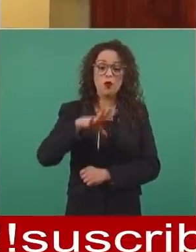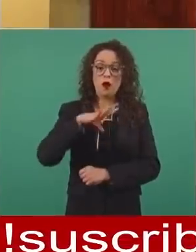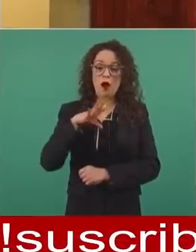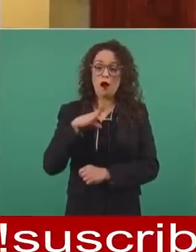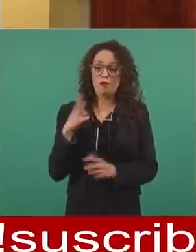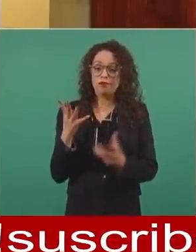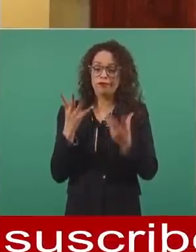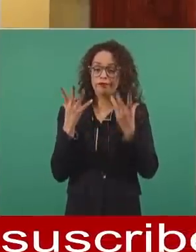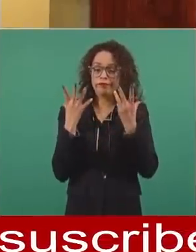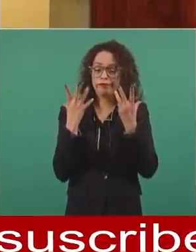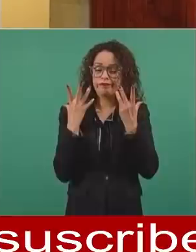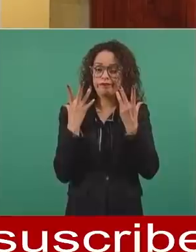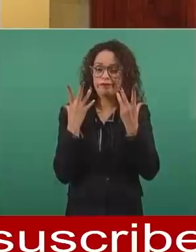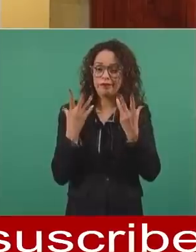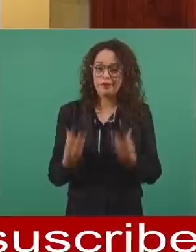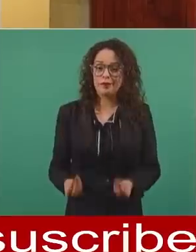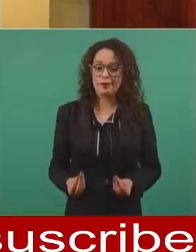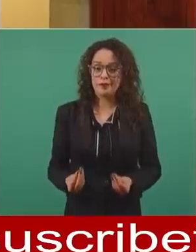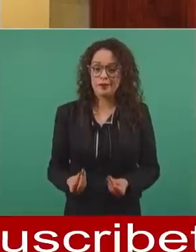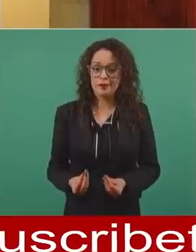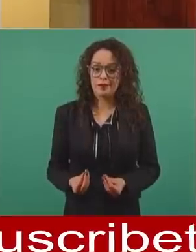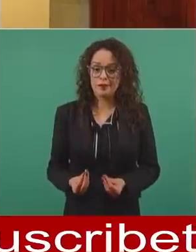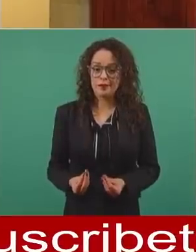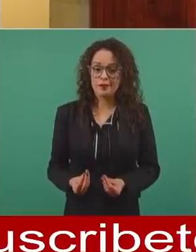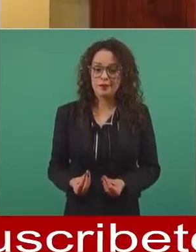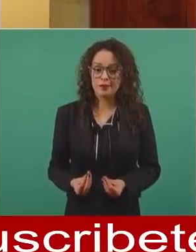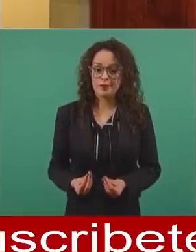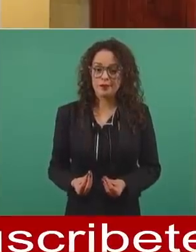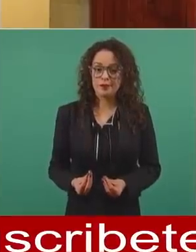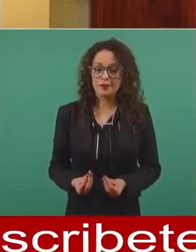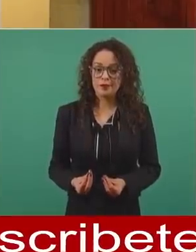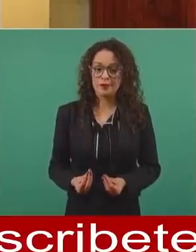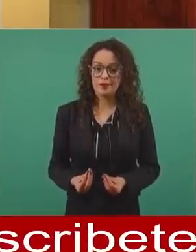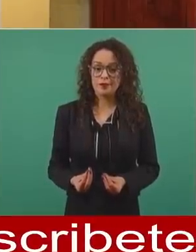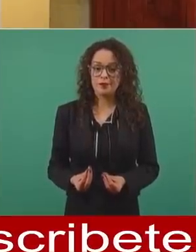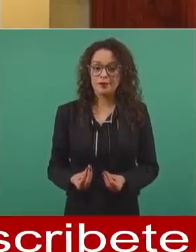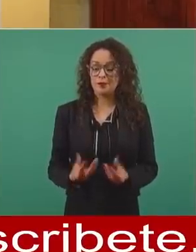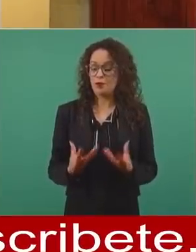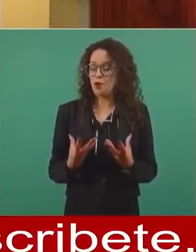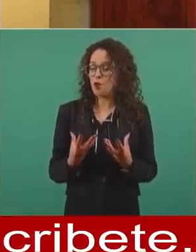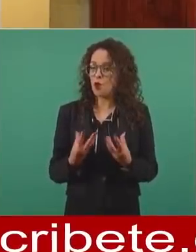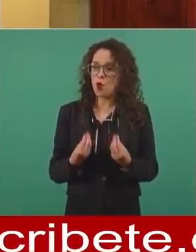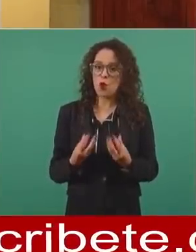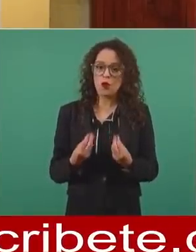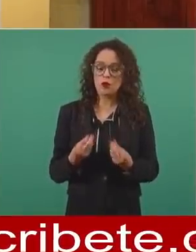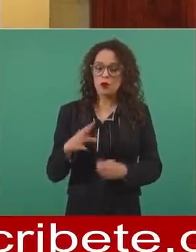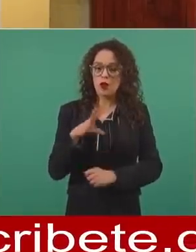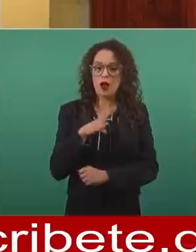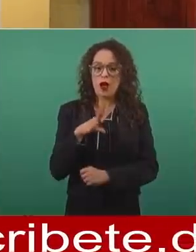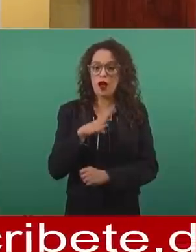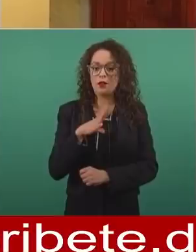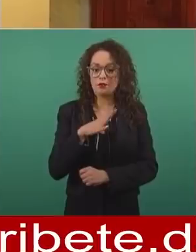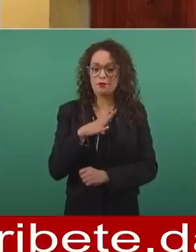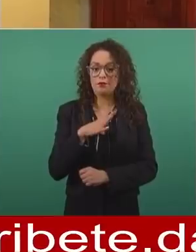hasta para tirar para arriba, hasta para prestar.